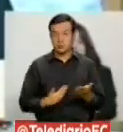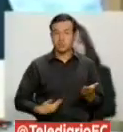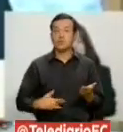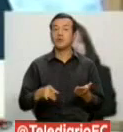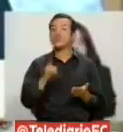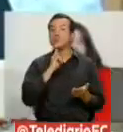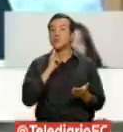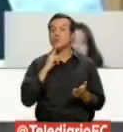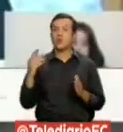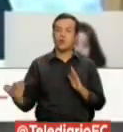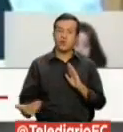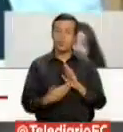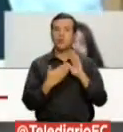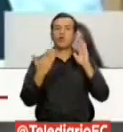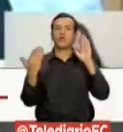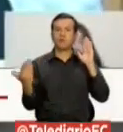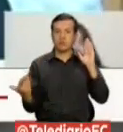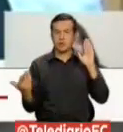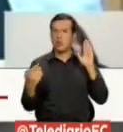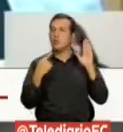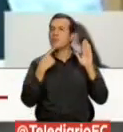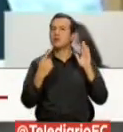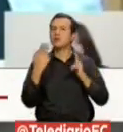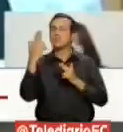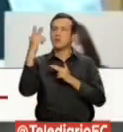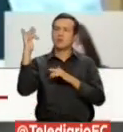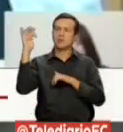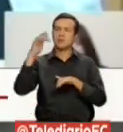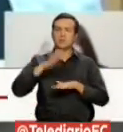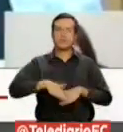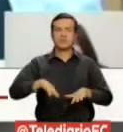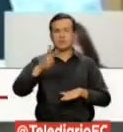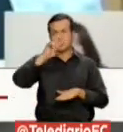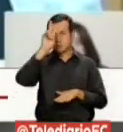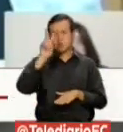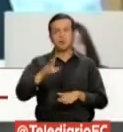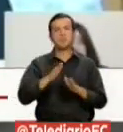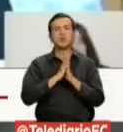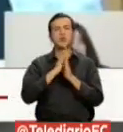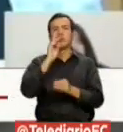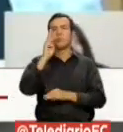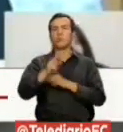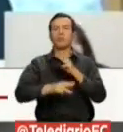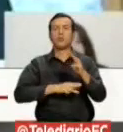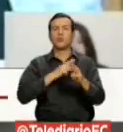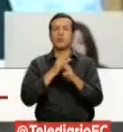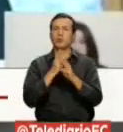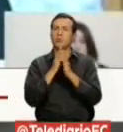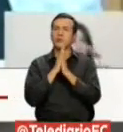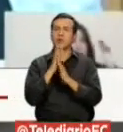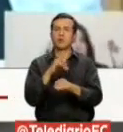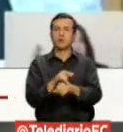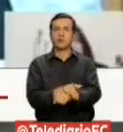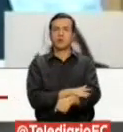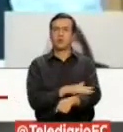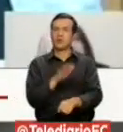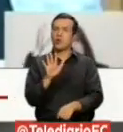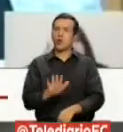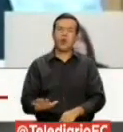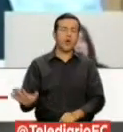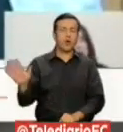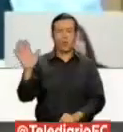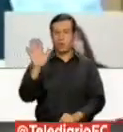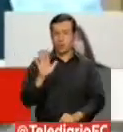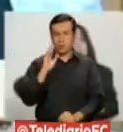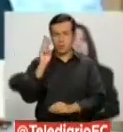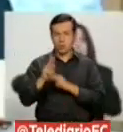Unidos ha amenazado con una invasión militar a Venezuela. Y yo le pido al mundo entero, a la conciencia del pueblo,